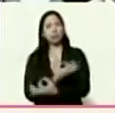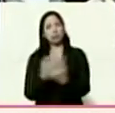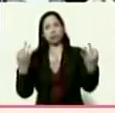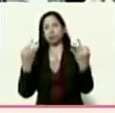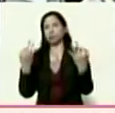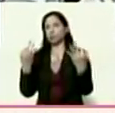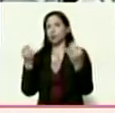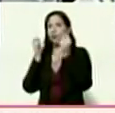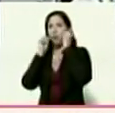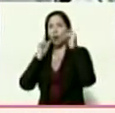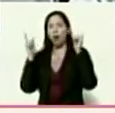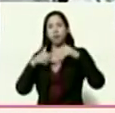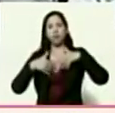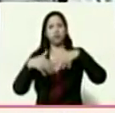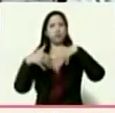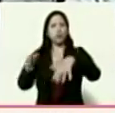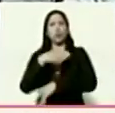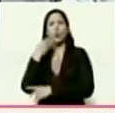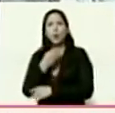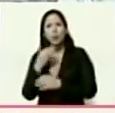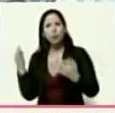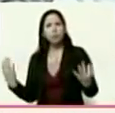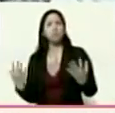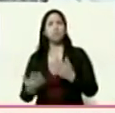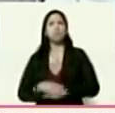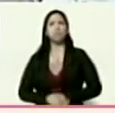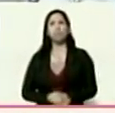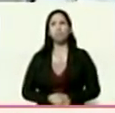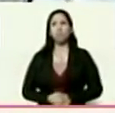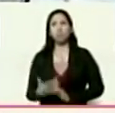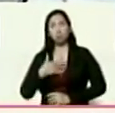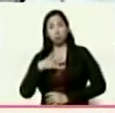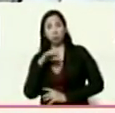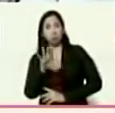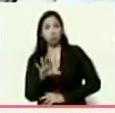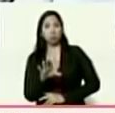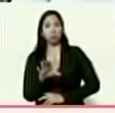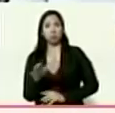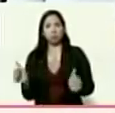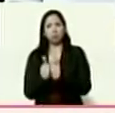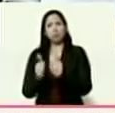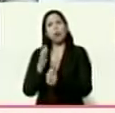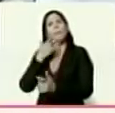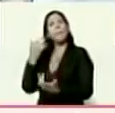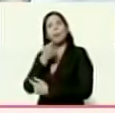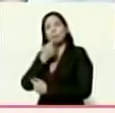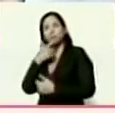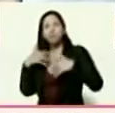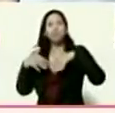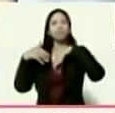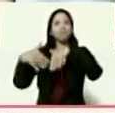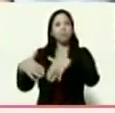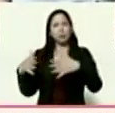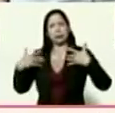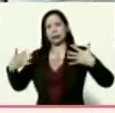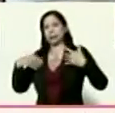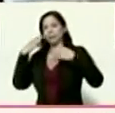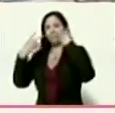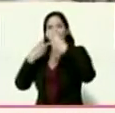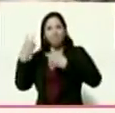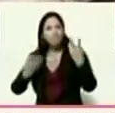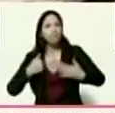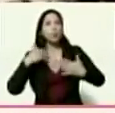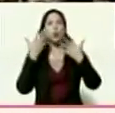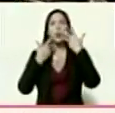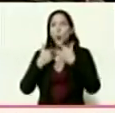extraordinaria manifestación de la juventud patriótica, con una hermosa marcha de mucha alegría, mucho